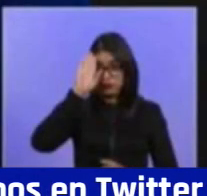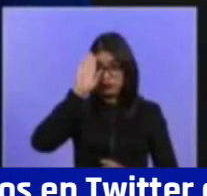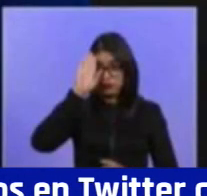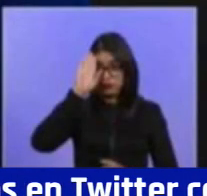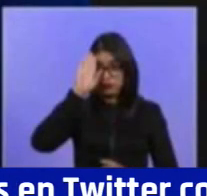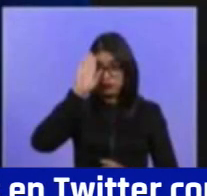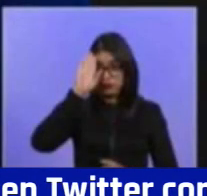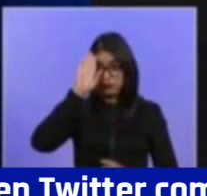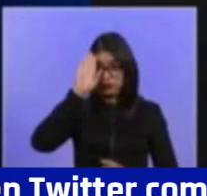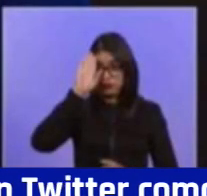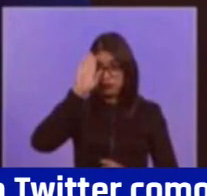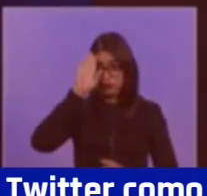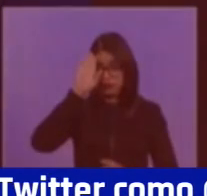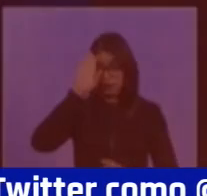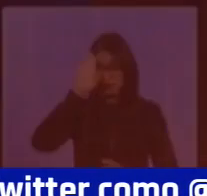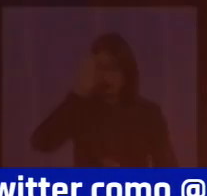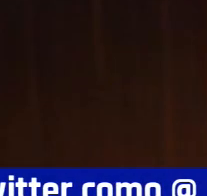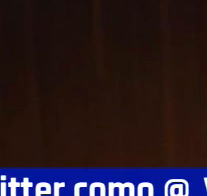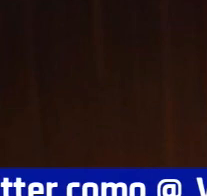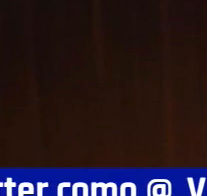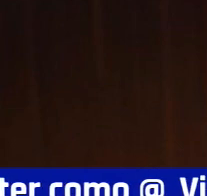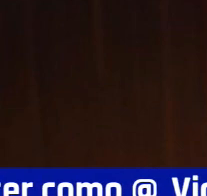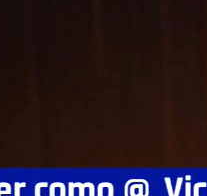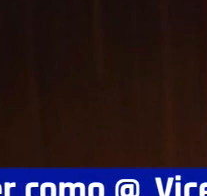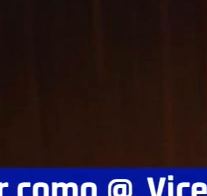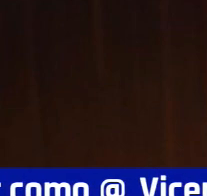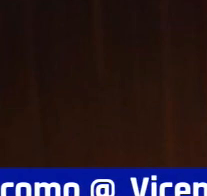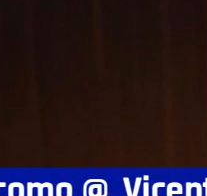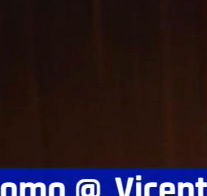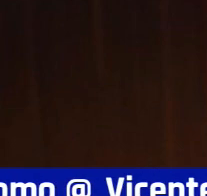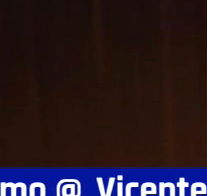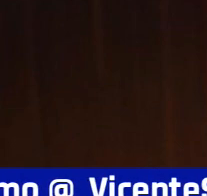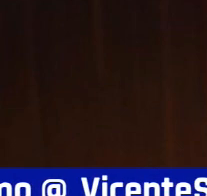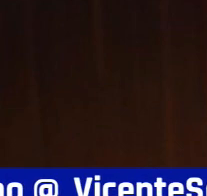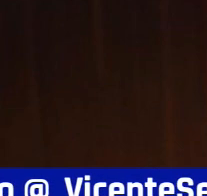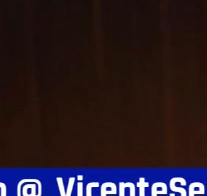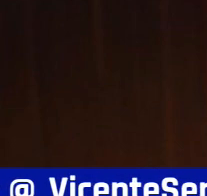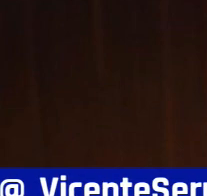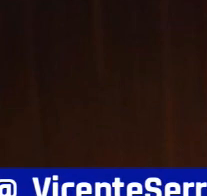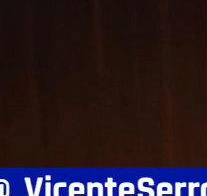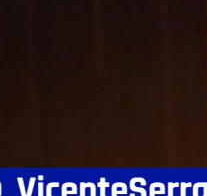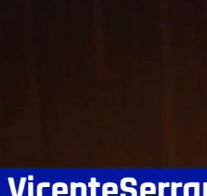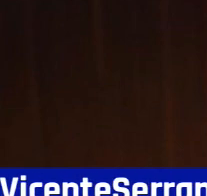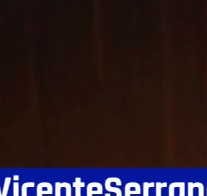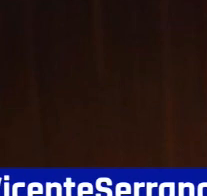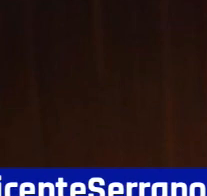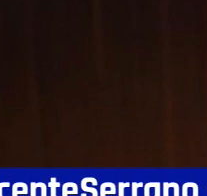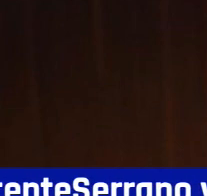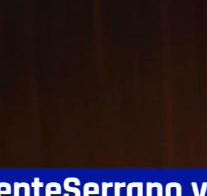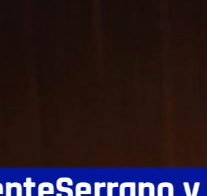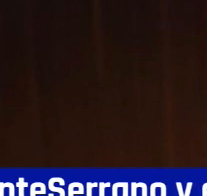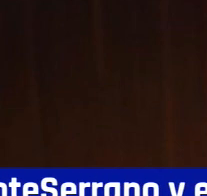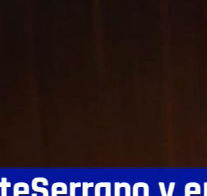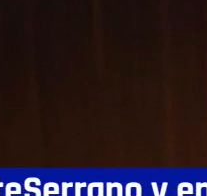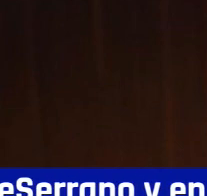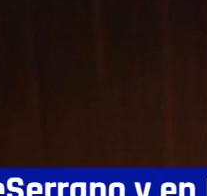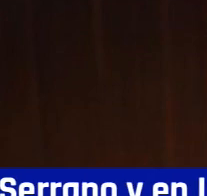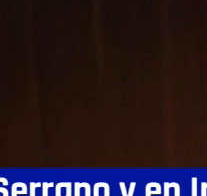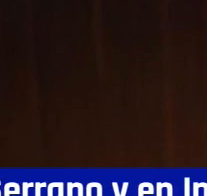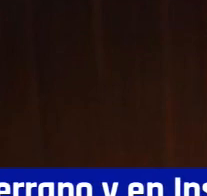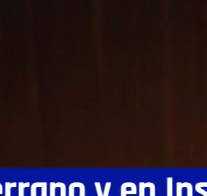mandato y puedan promover la participación de la gente en este ejercicio democrático. Luego de que se